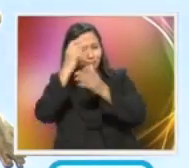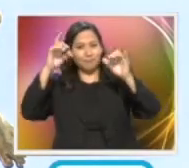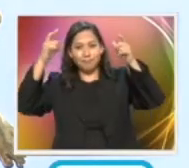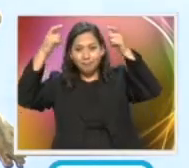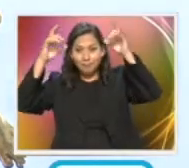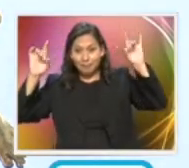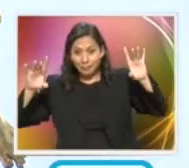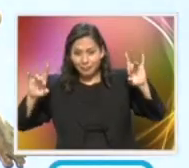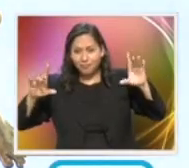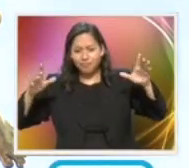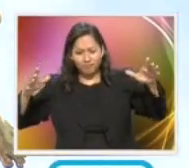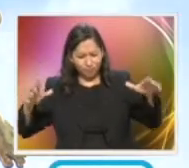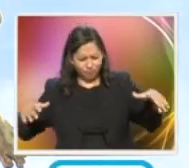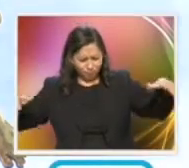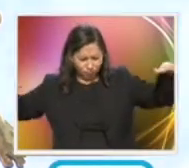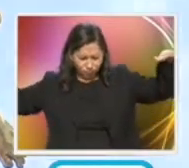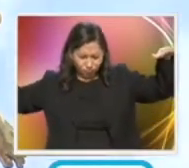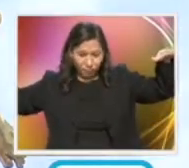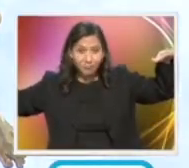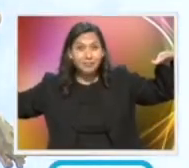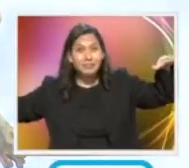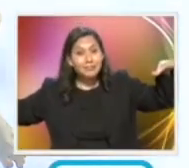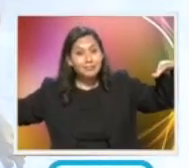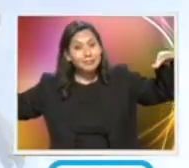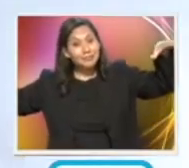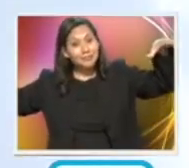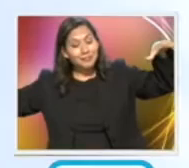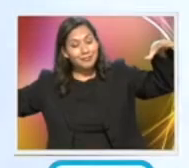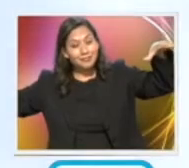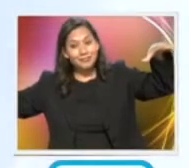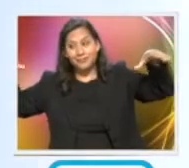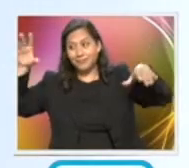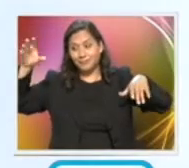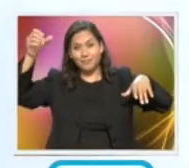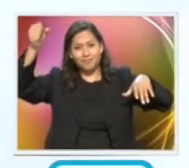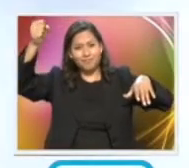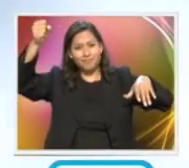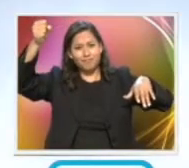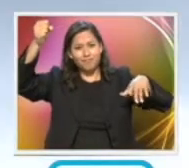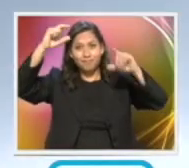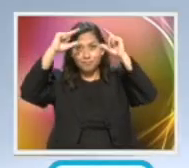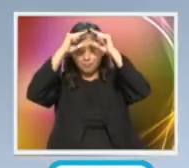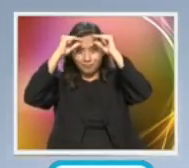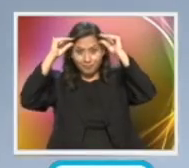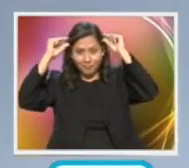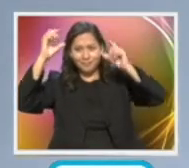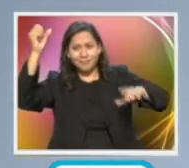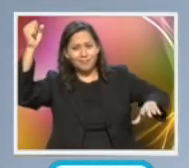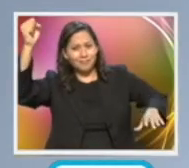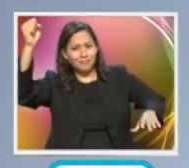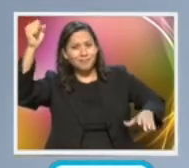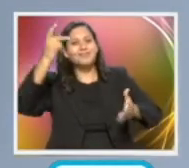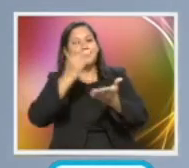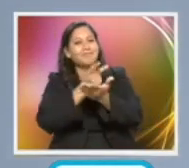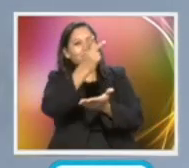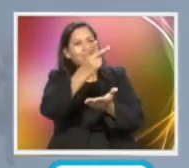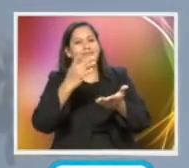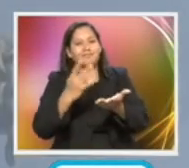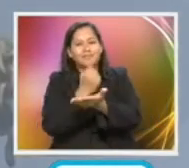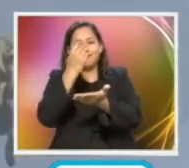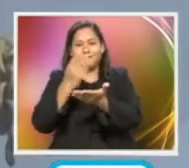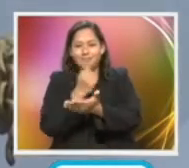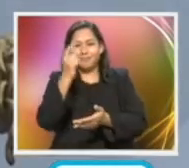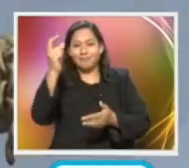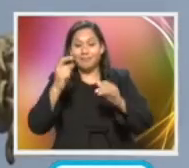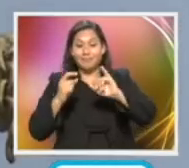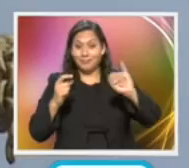alas abiertas a punto de emprender el vuelo, que en la mano derecha sostiene un laurel, símbolo con el que se premia a los ganadores, y en la